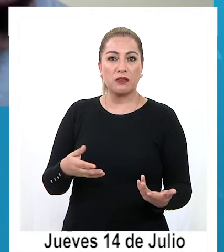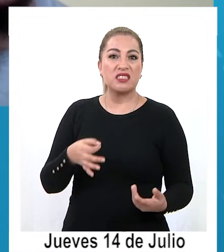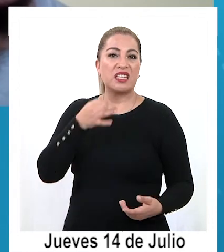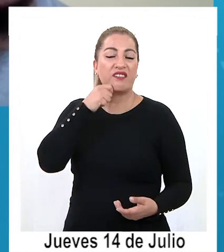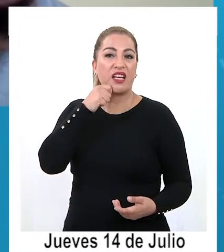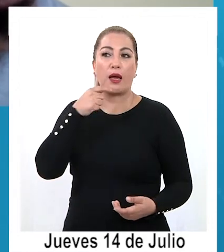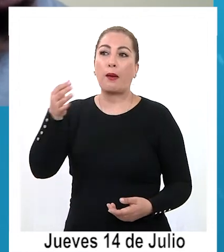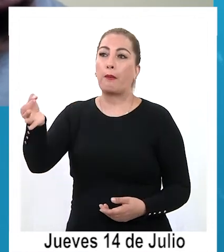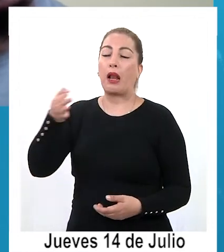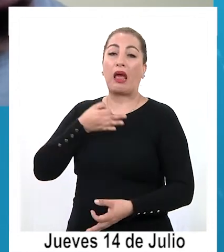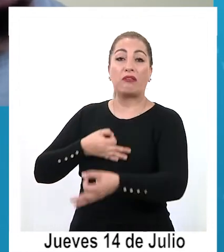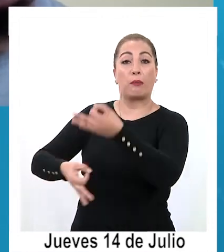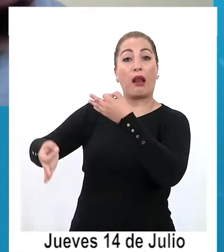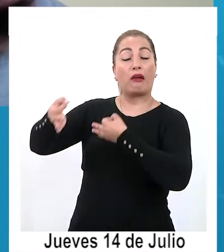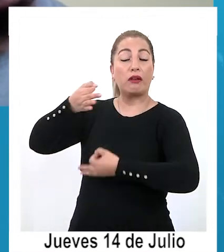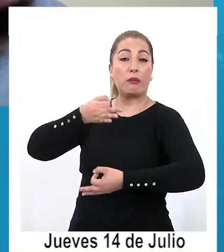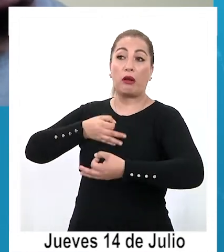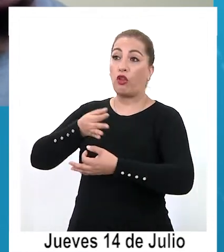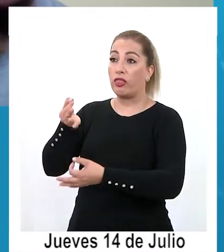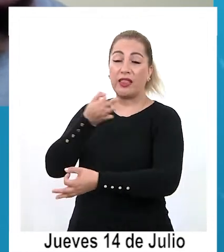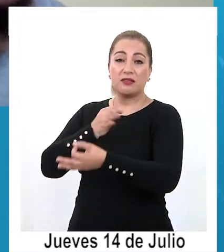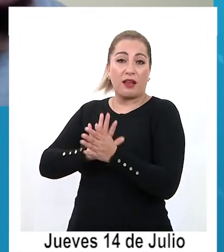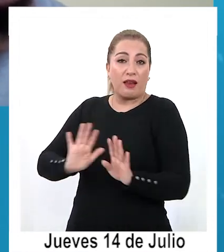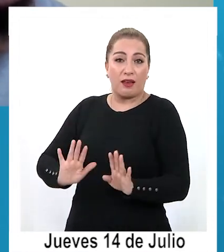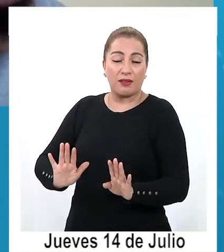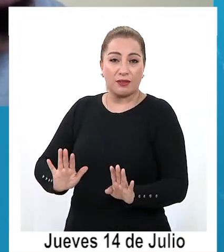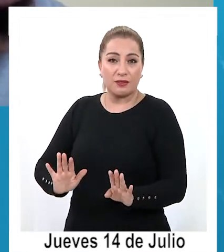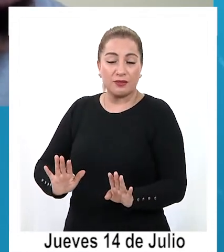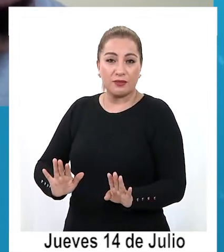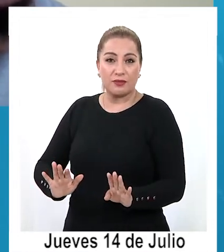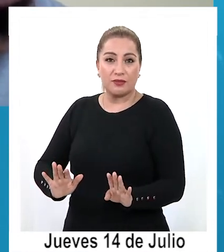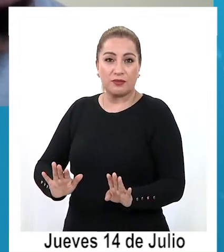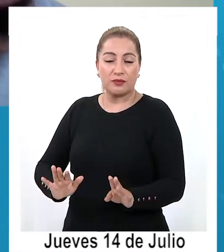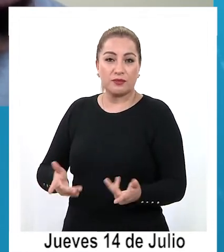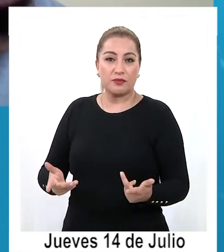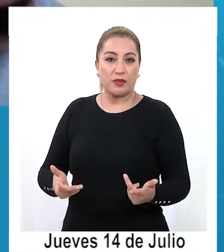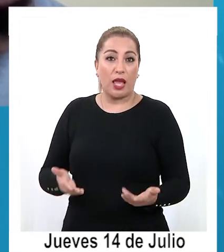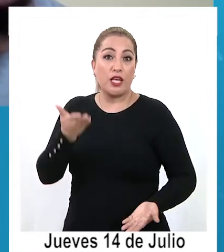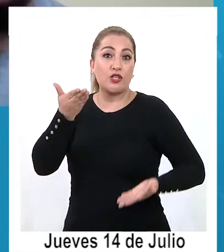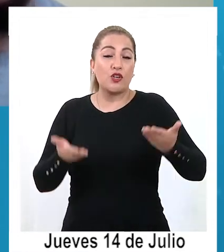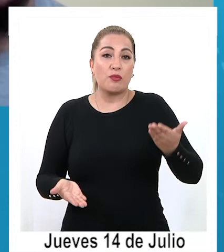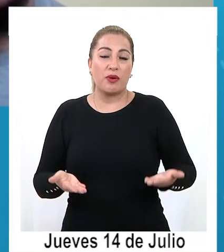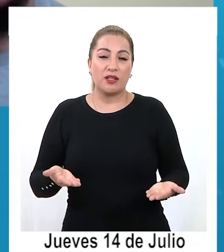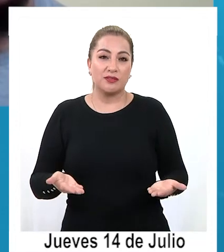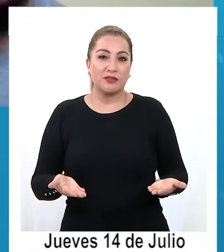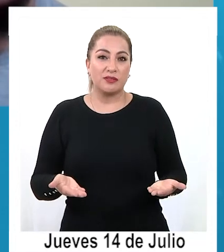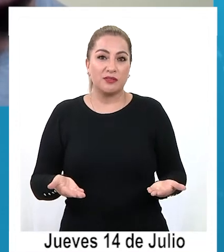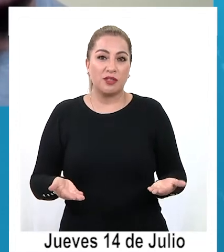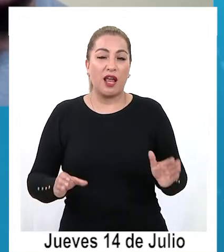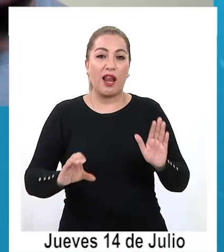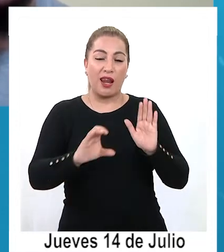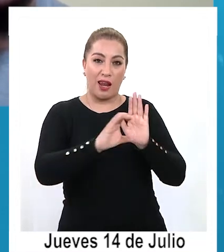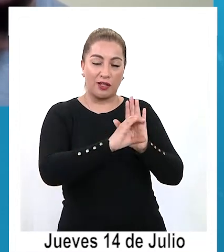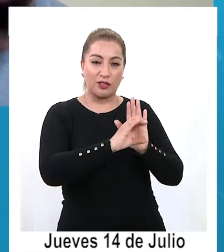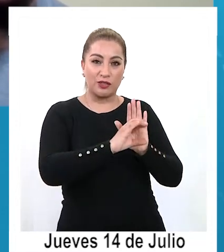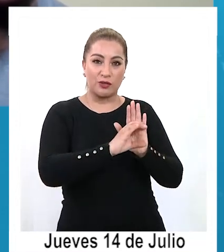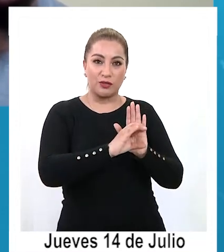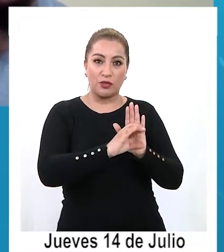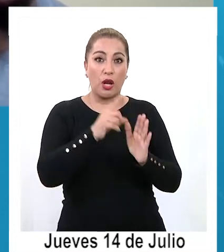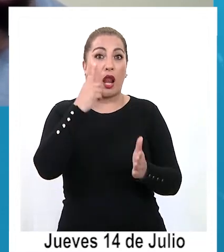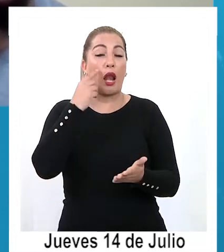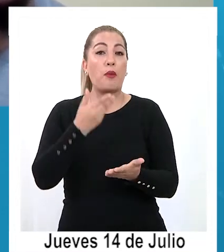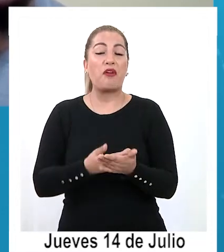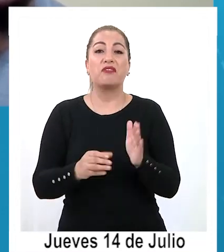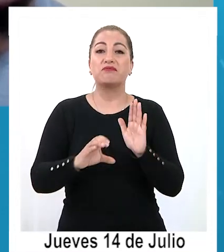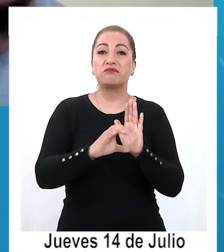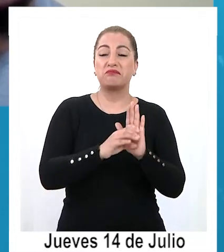vacías que no caben en más allá de una o dos hojas, frente a, por más grosera que sea la constitución o el borrador